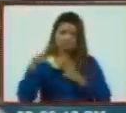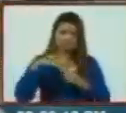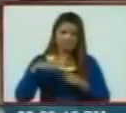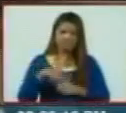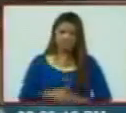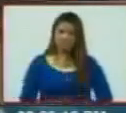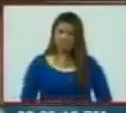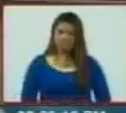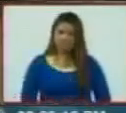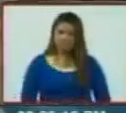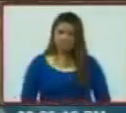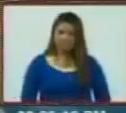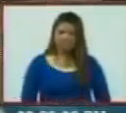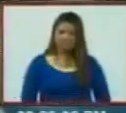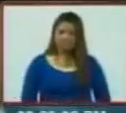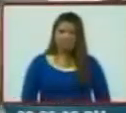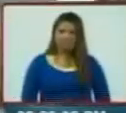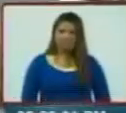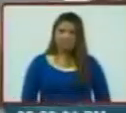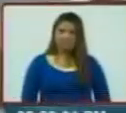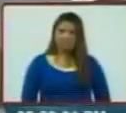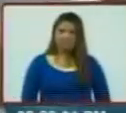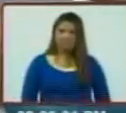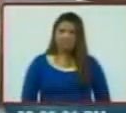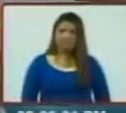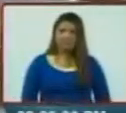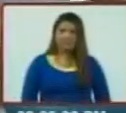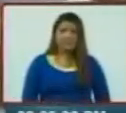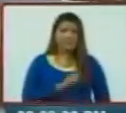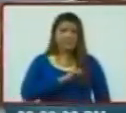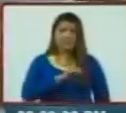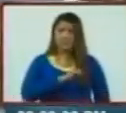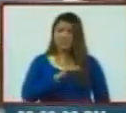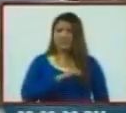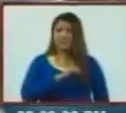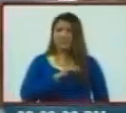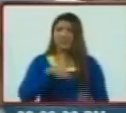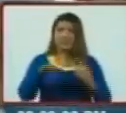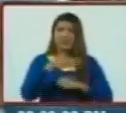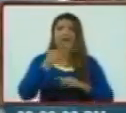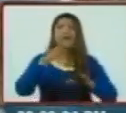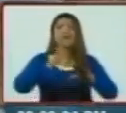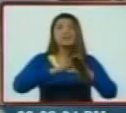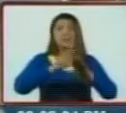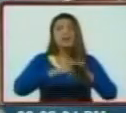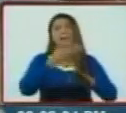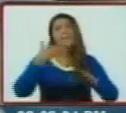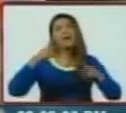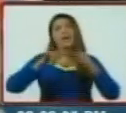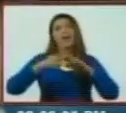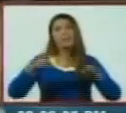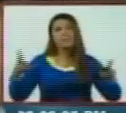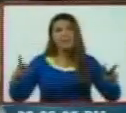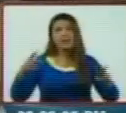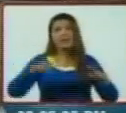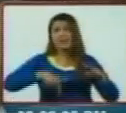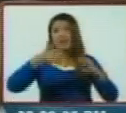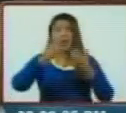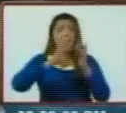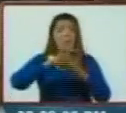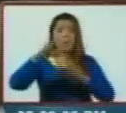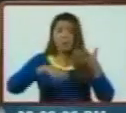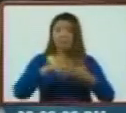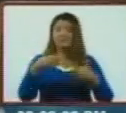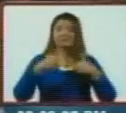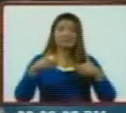Algunos habitantes de Los Ruices, aún temiendo por su integridad y represalias, hicieron un llamado a la paz y destacaron que estas guarimbas afecta